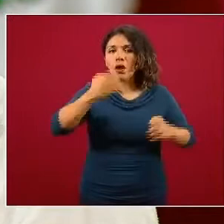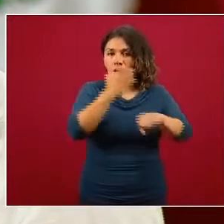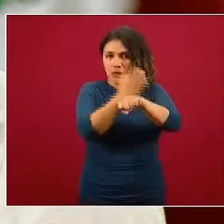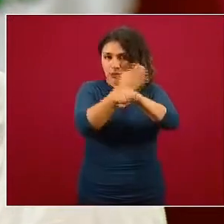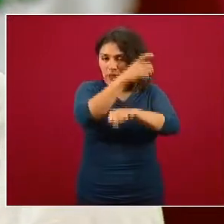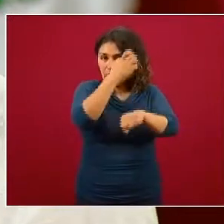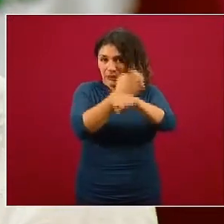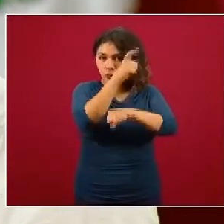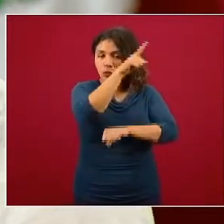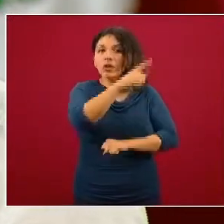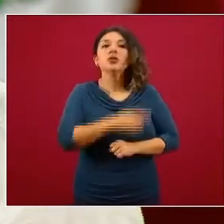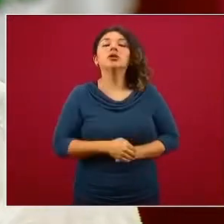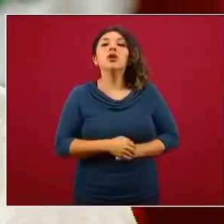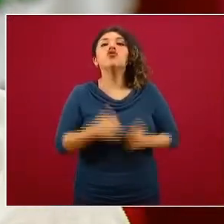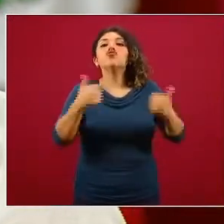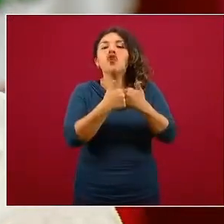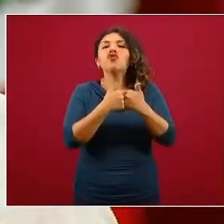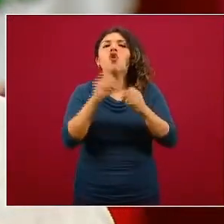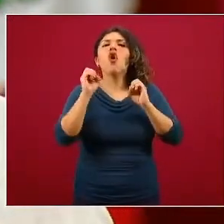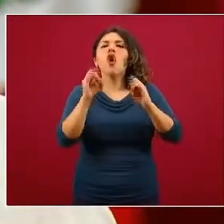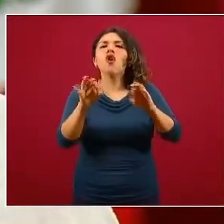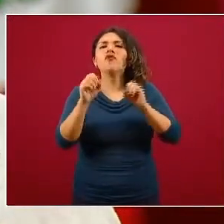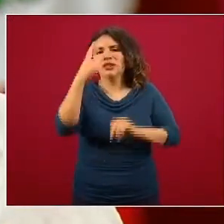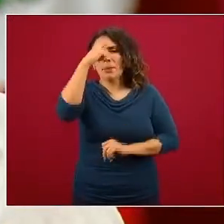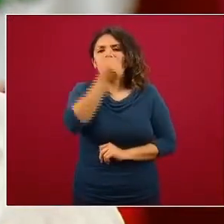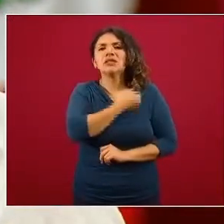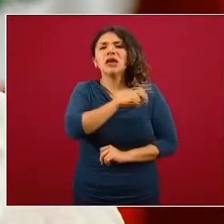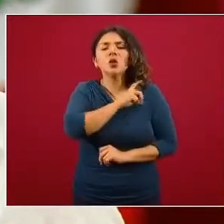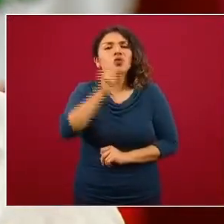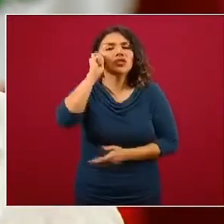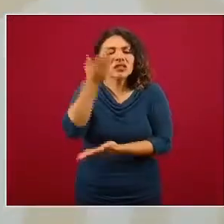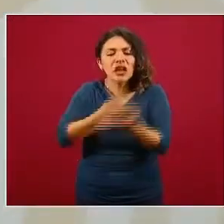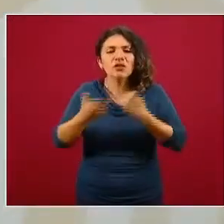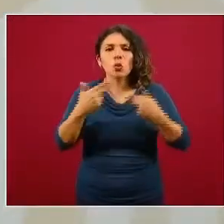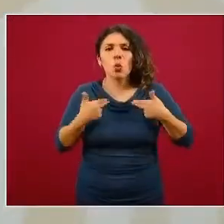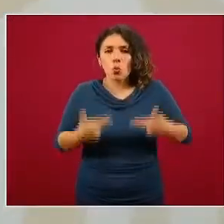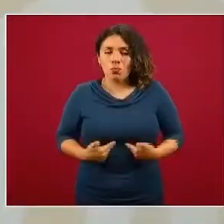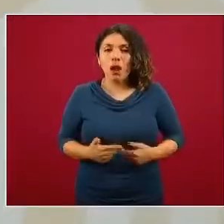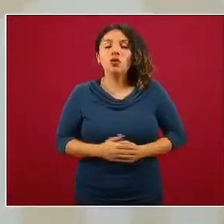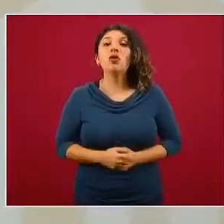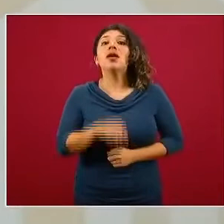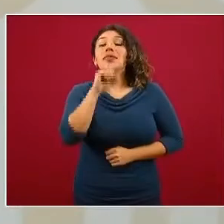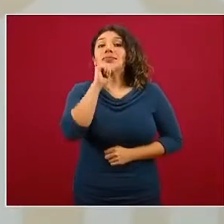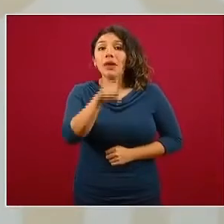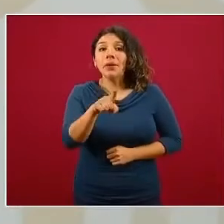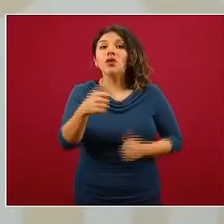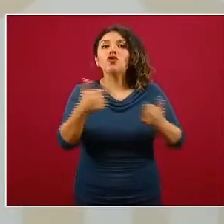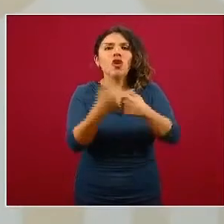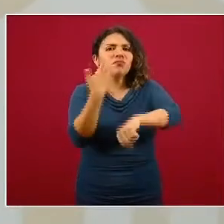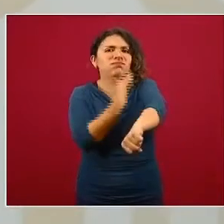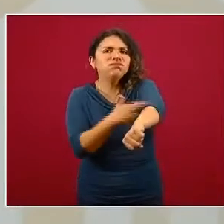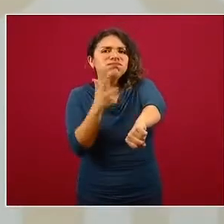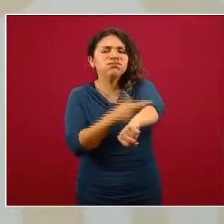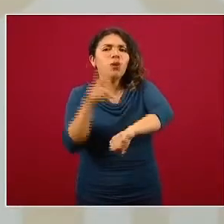Unidos, con el Departamento de Salud y Servicios Humanos, también por las gestiones del embajador Christopher